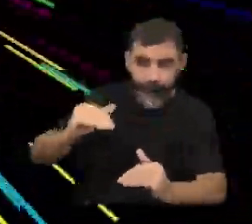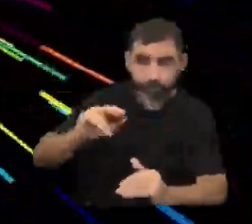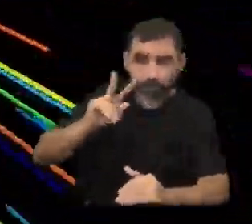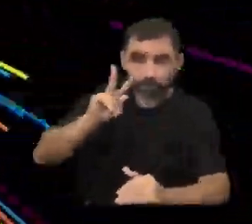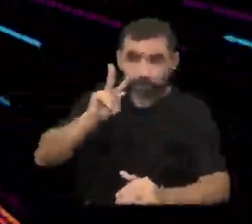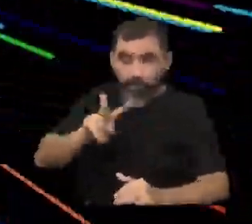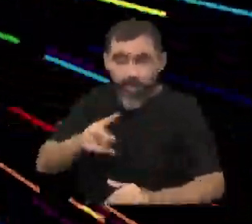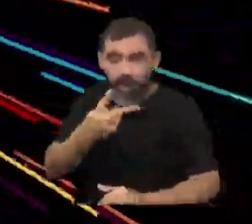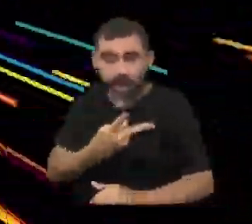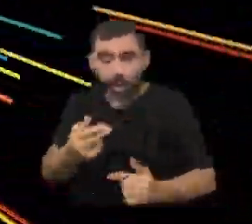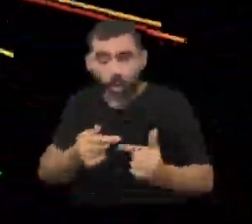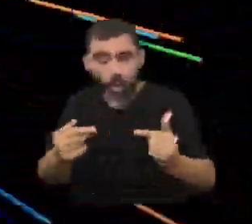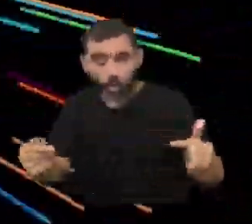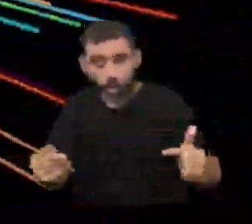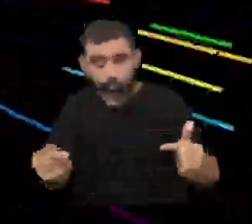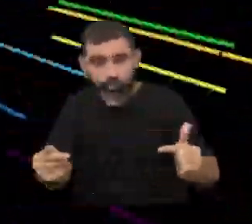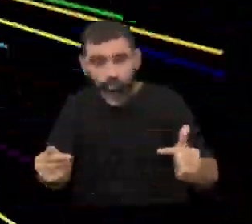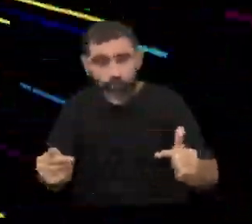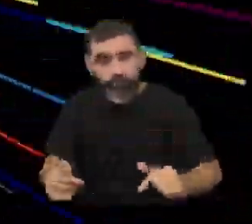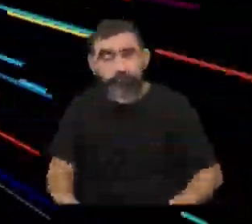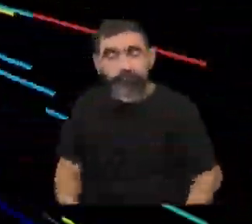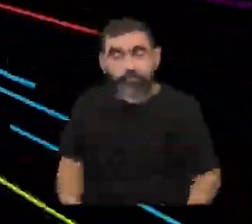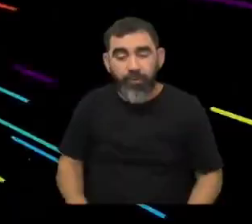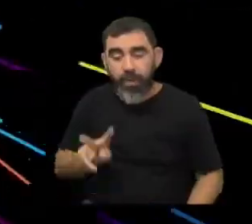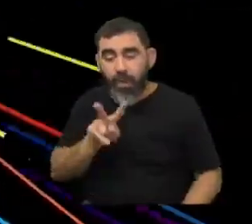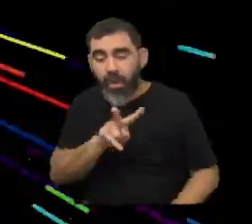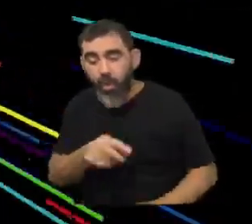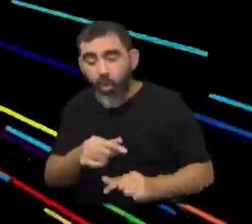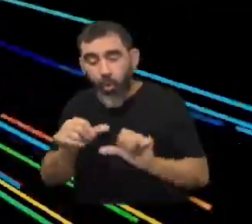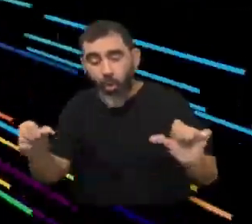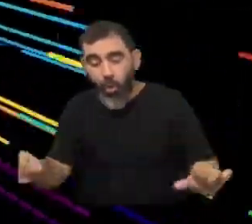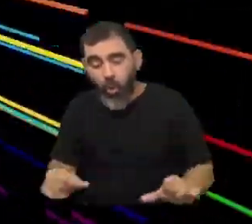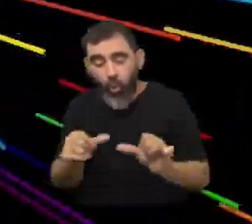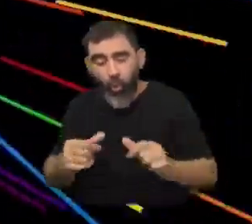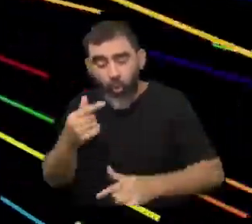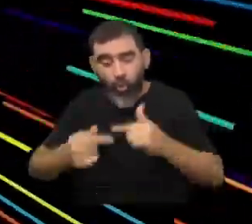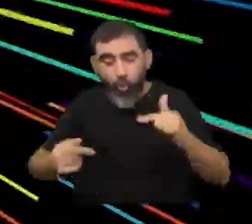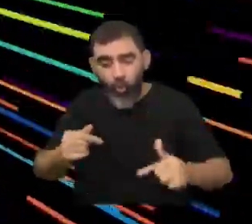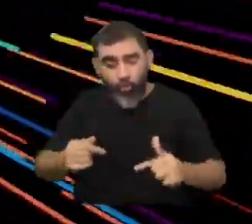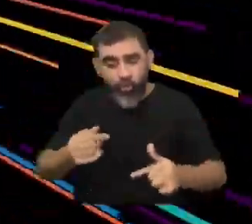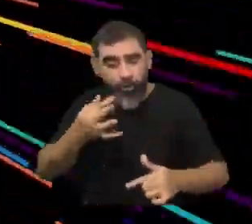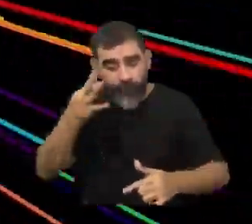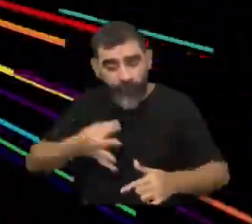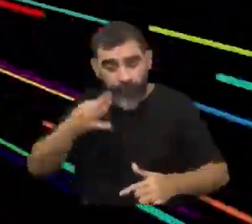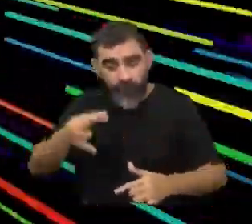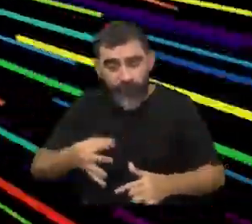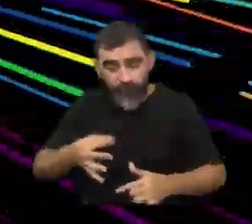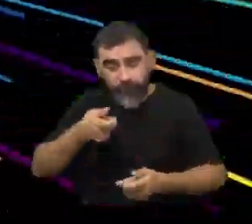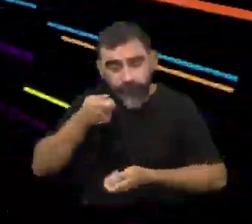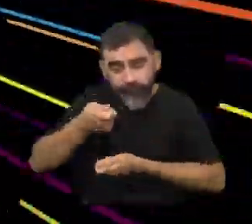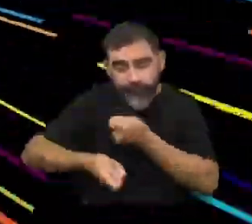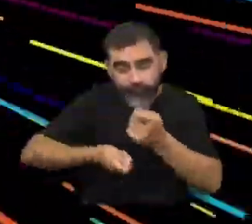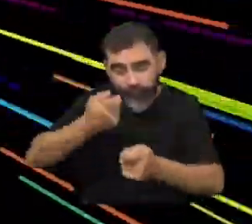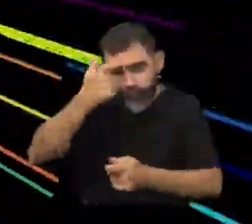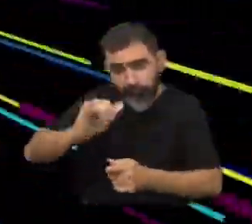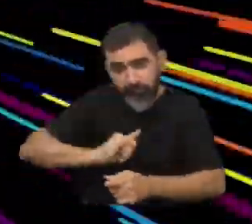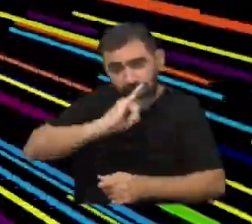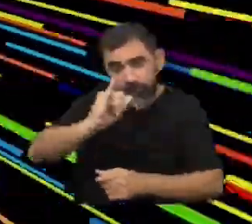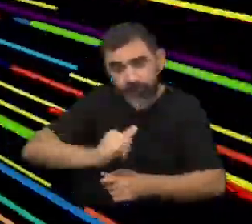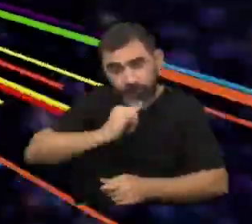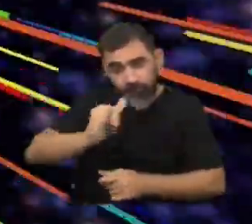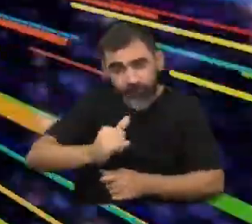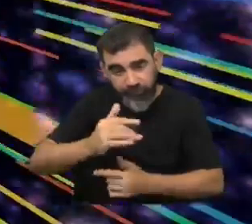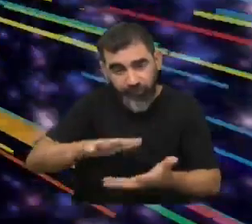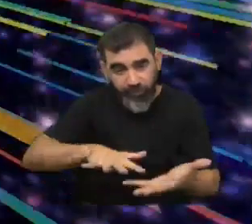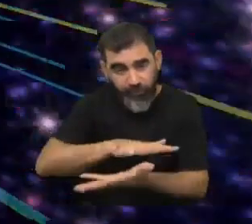un metaanálisis en ese sentido porque observamos lo que hace el científico para cuando él construye esos relatos sobre la realidad.